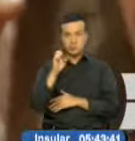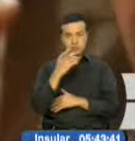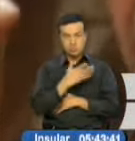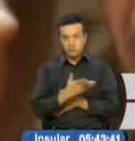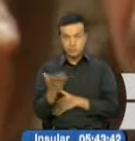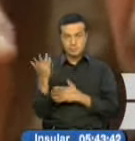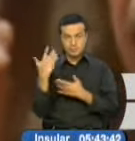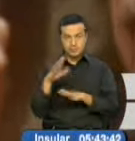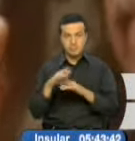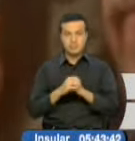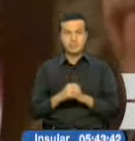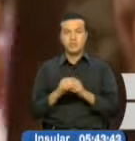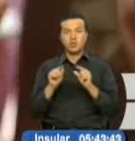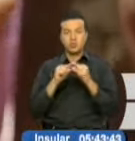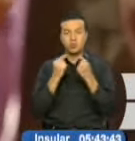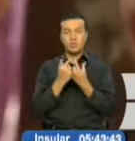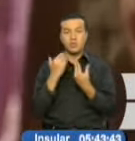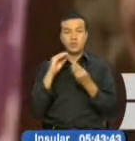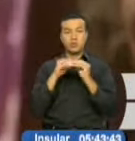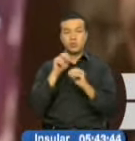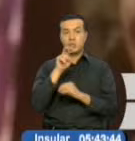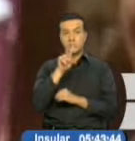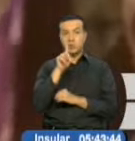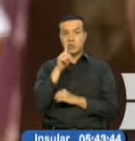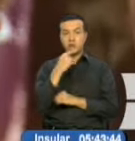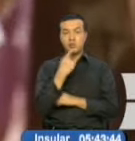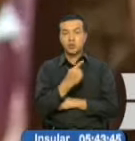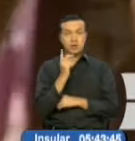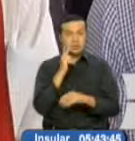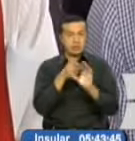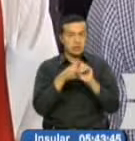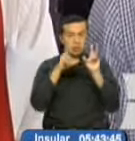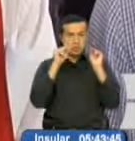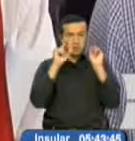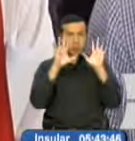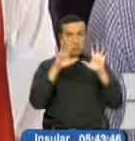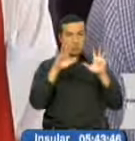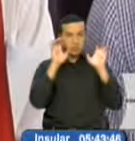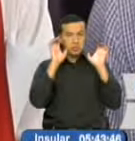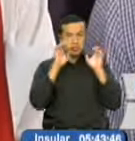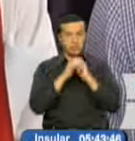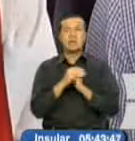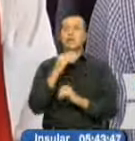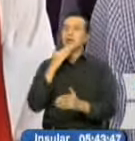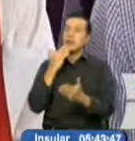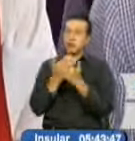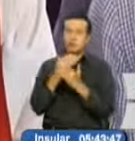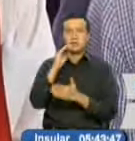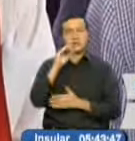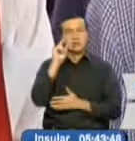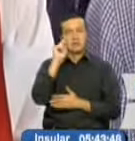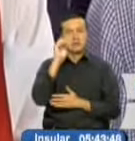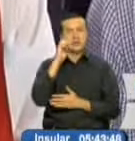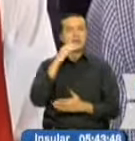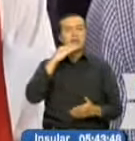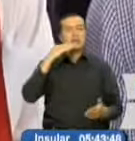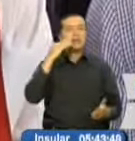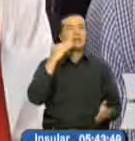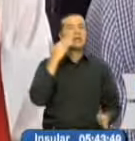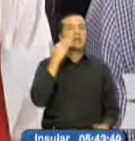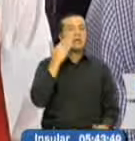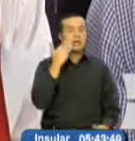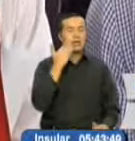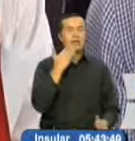Electoral, al que el movimiento Creo ha indicado no asistirá. Agradecer al Consejo Nacional Electoral por el